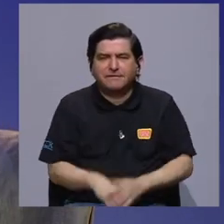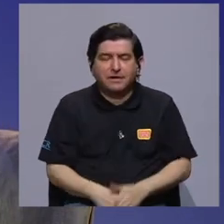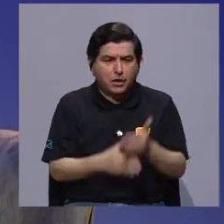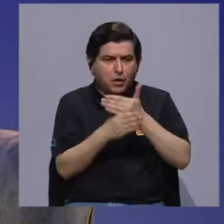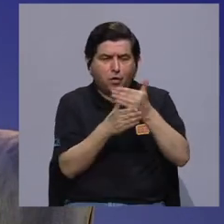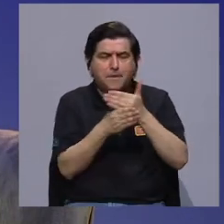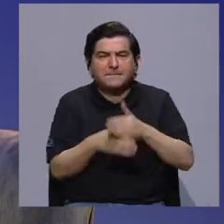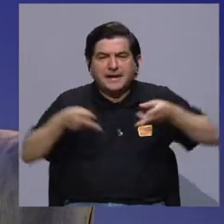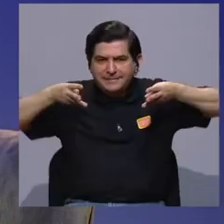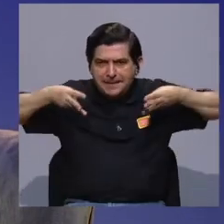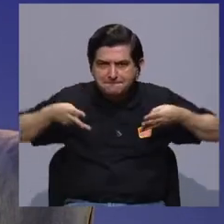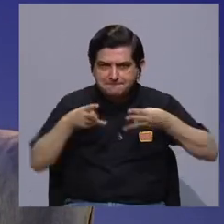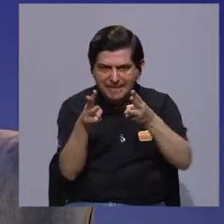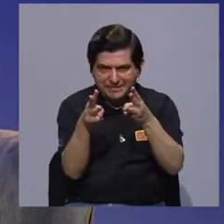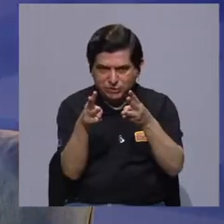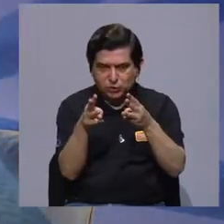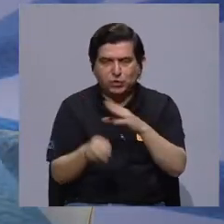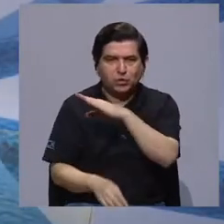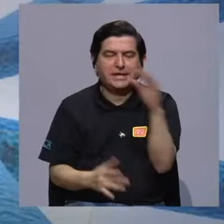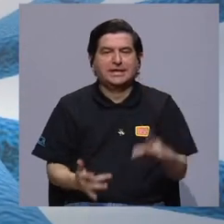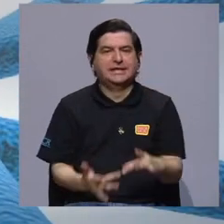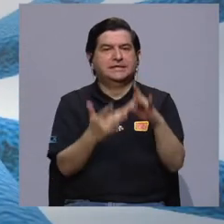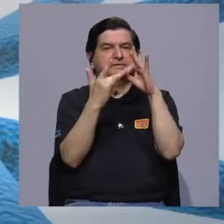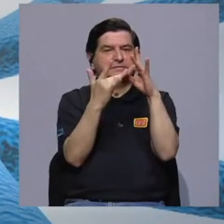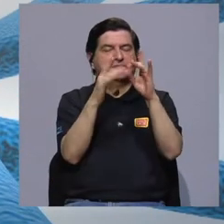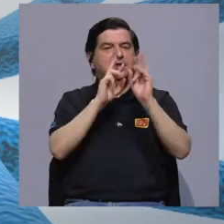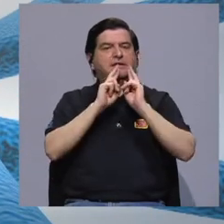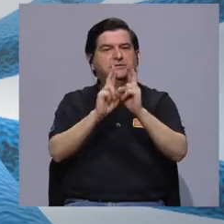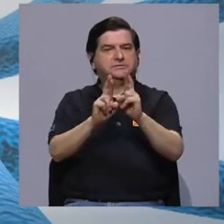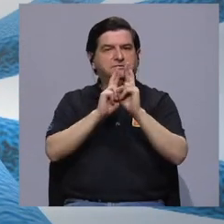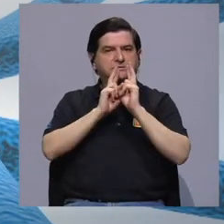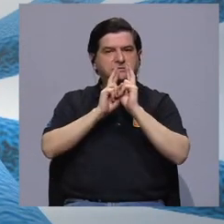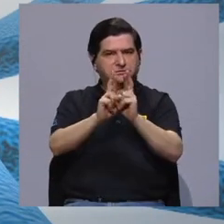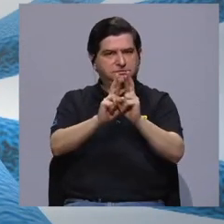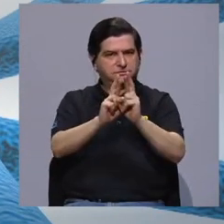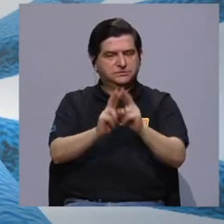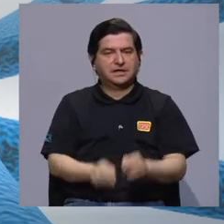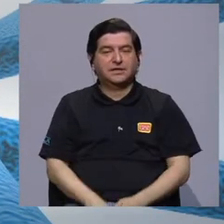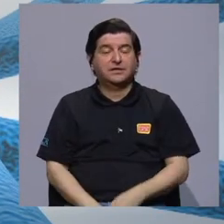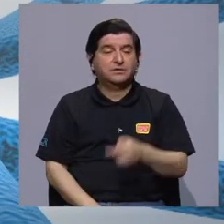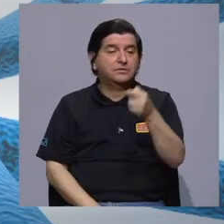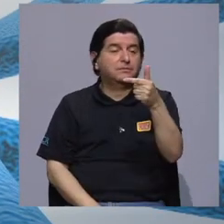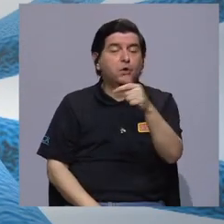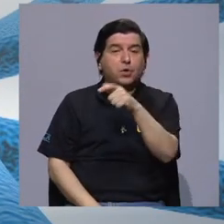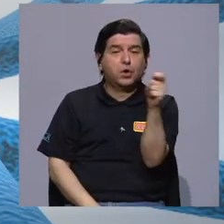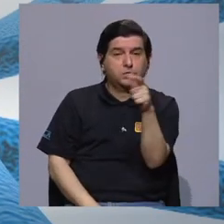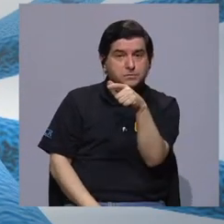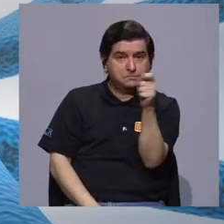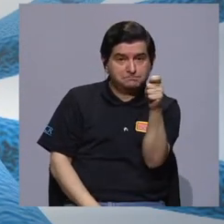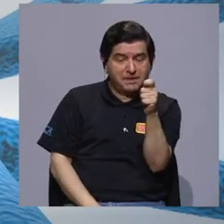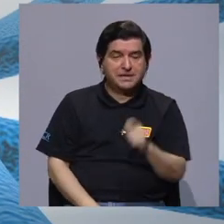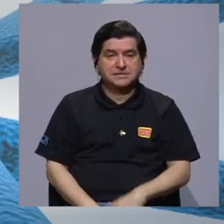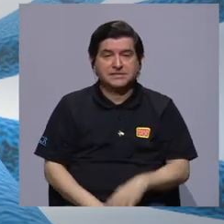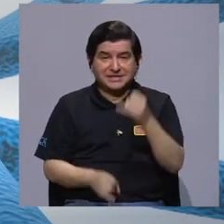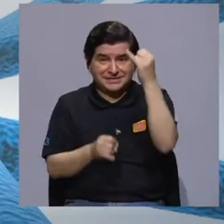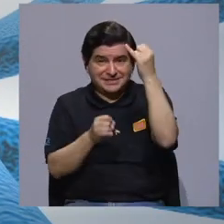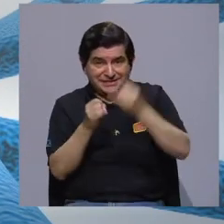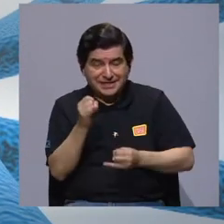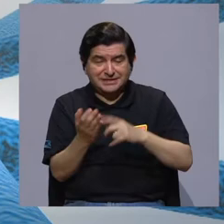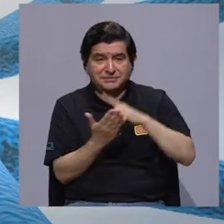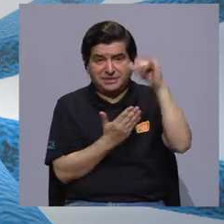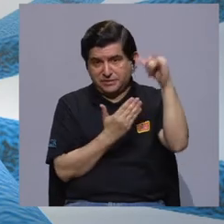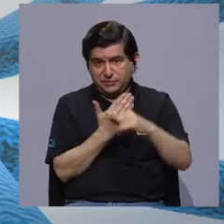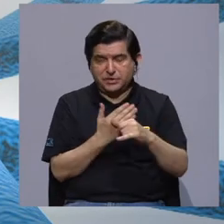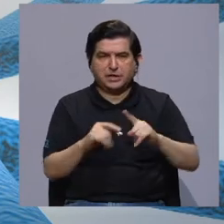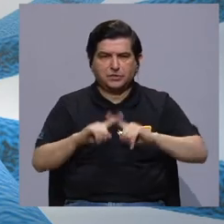nos compartan la metodología y sobre todo algunos resultados a pocos meses de que se